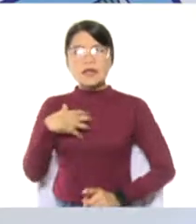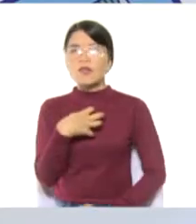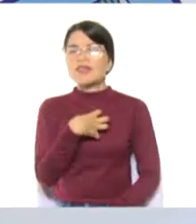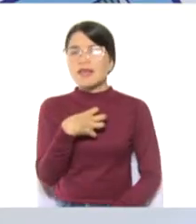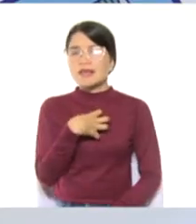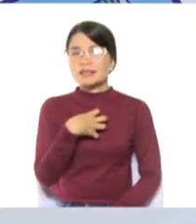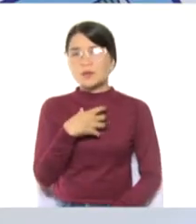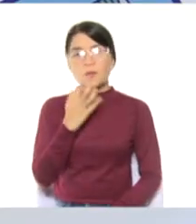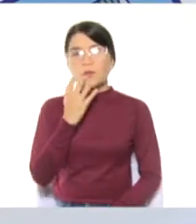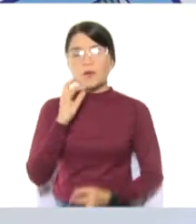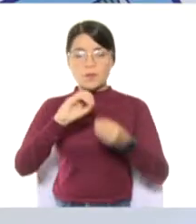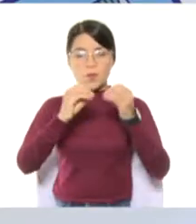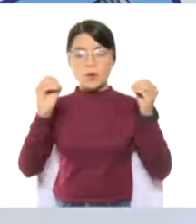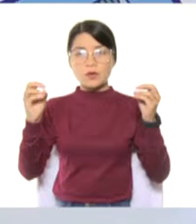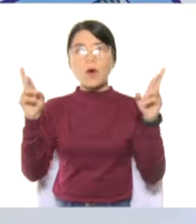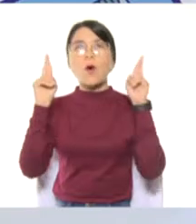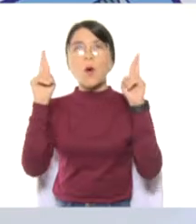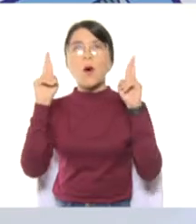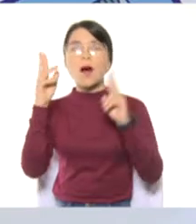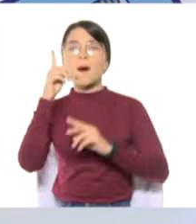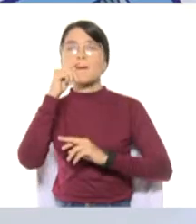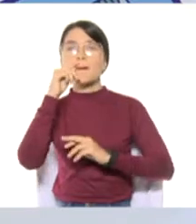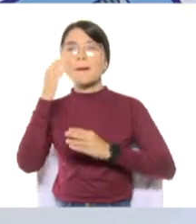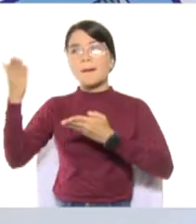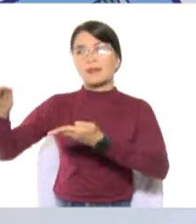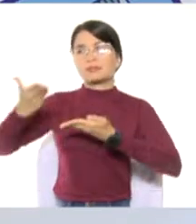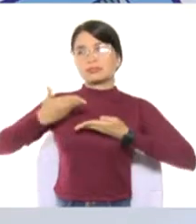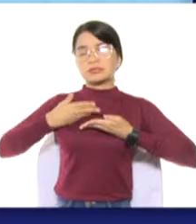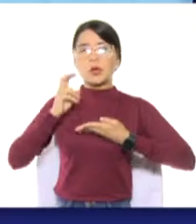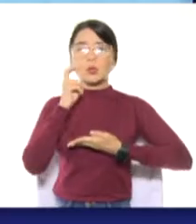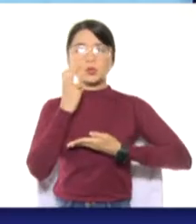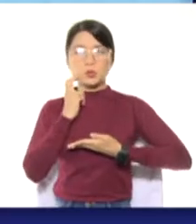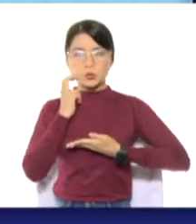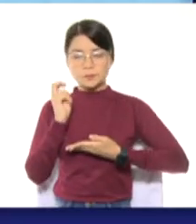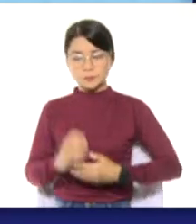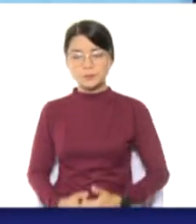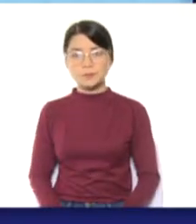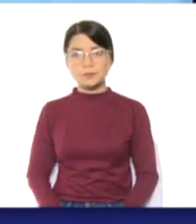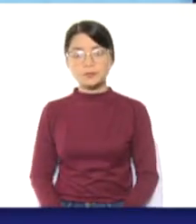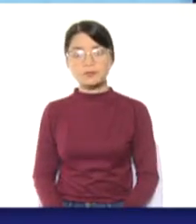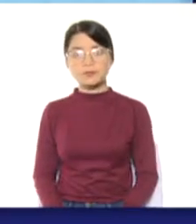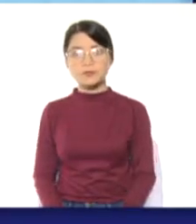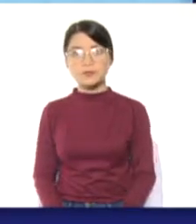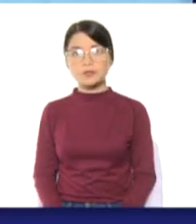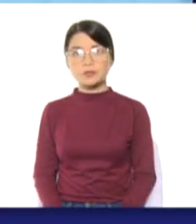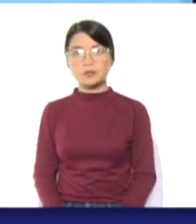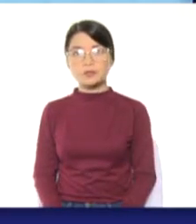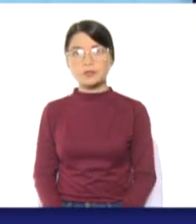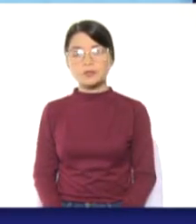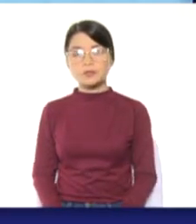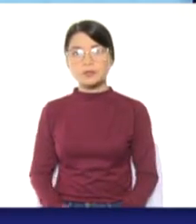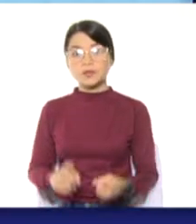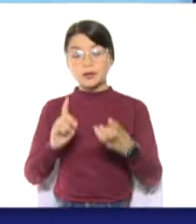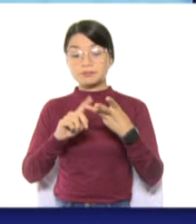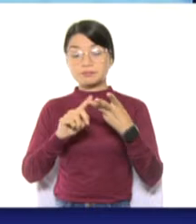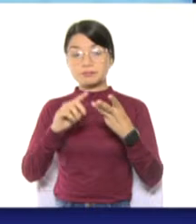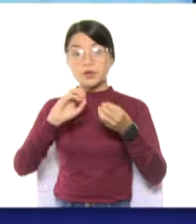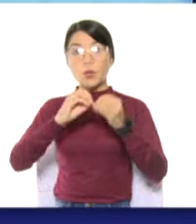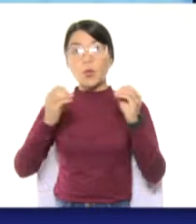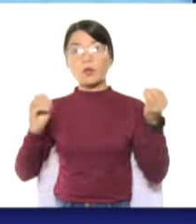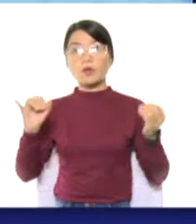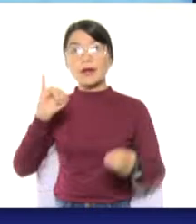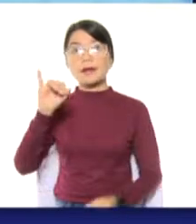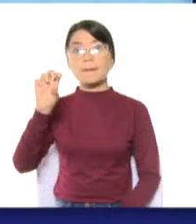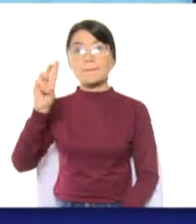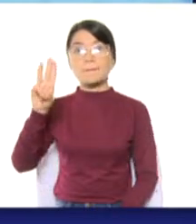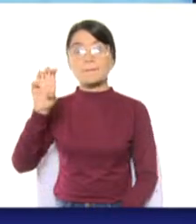entonces de lo que serían las oraciones imperativas. Y aquí hablamos de cómo modificar o